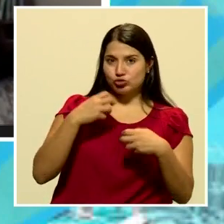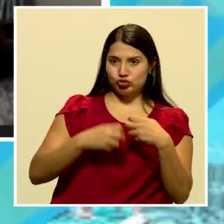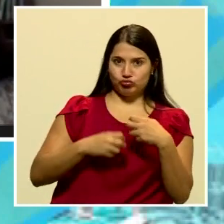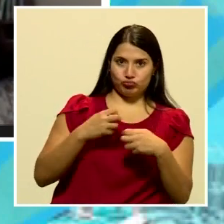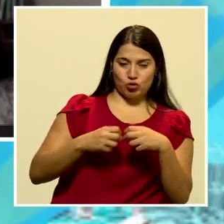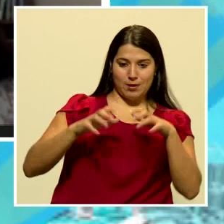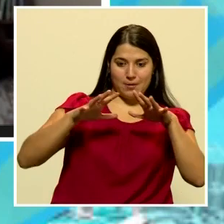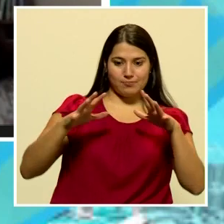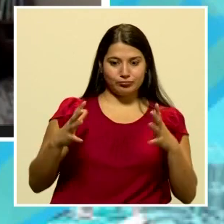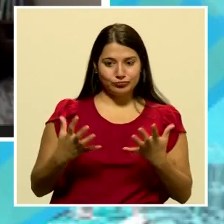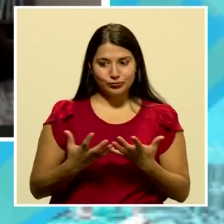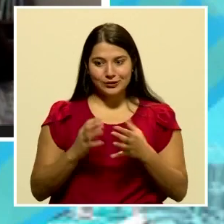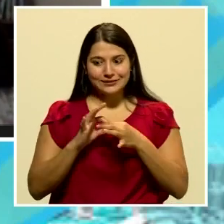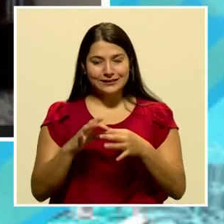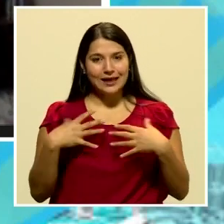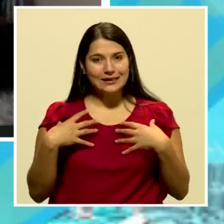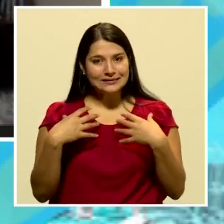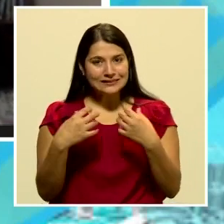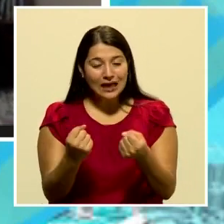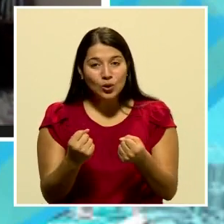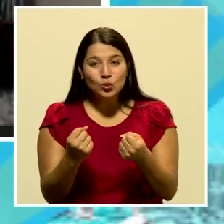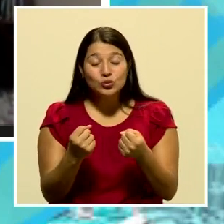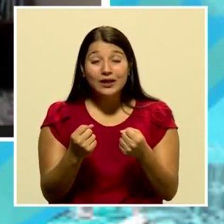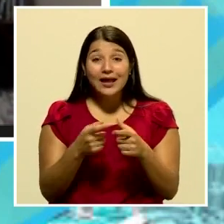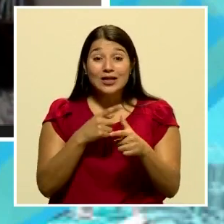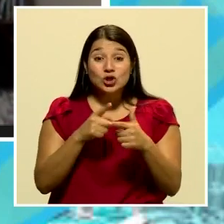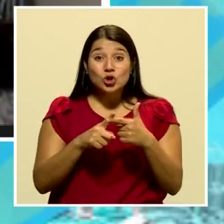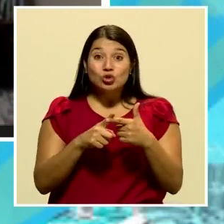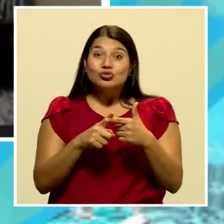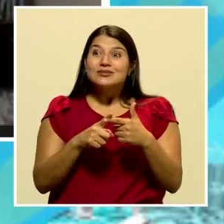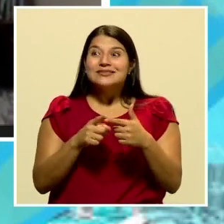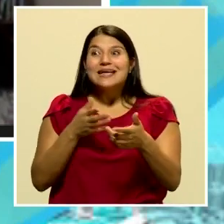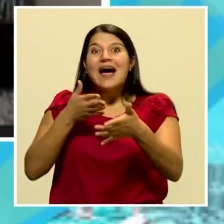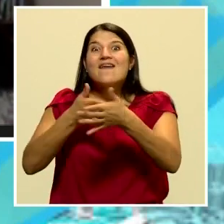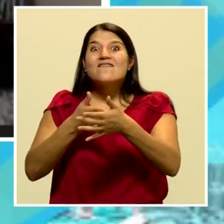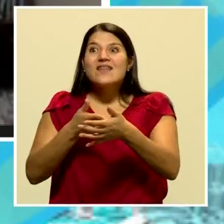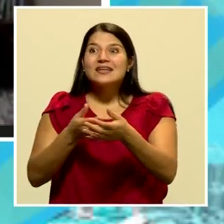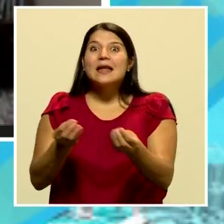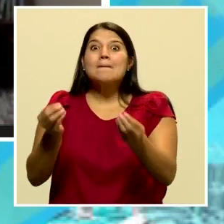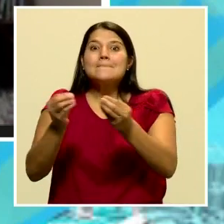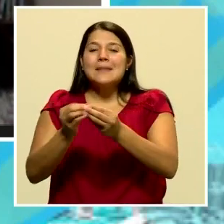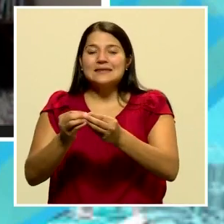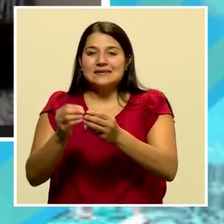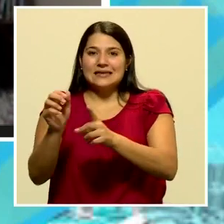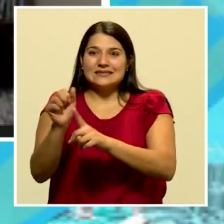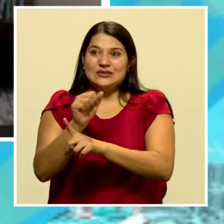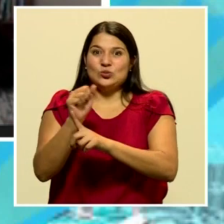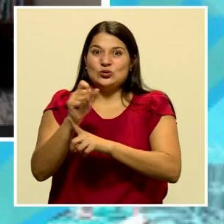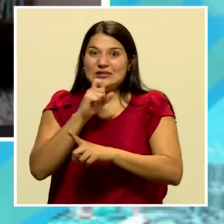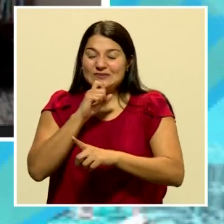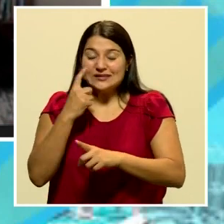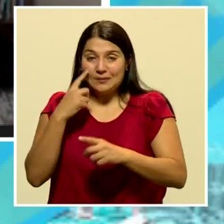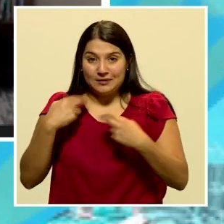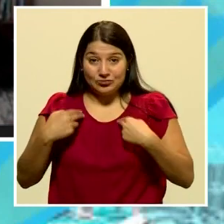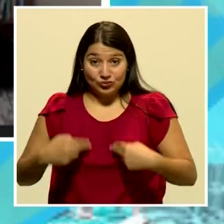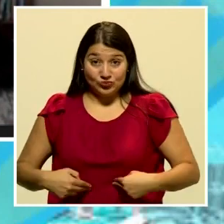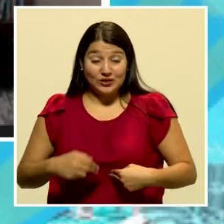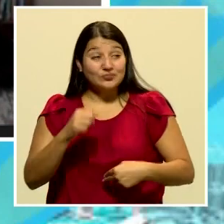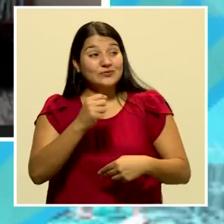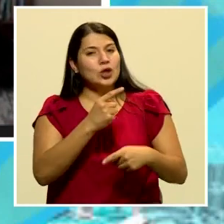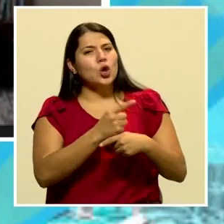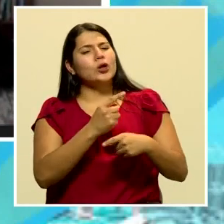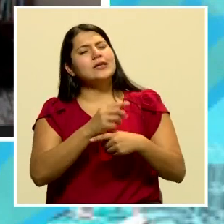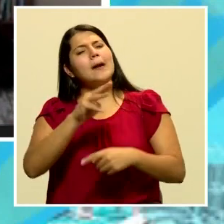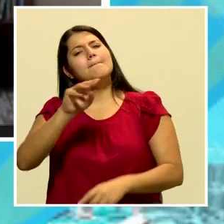crisis sanitaria, digamos que esta crisis humanitaria pues también se agrava para ellos y ellas. Así es. María